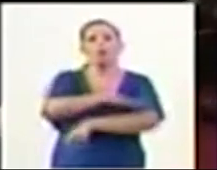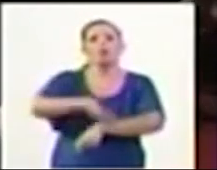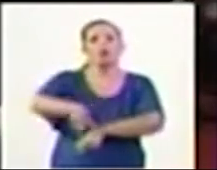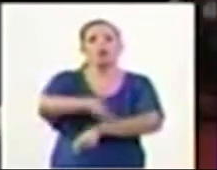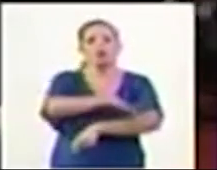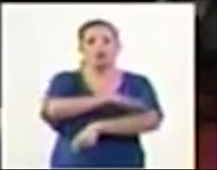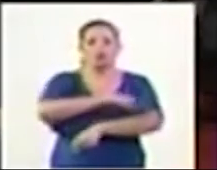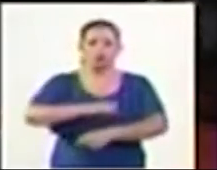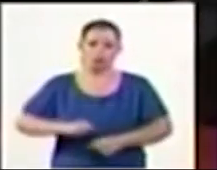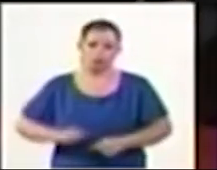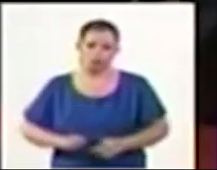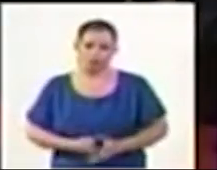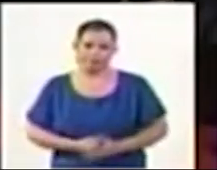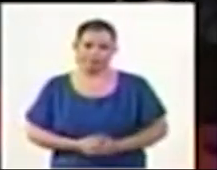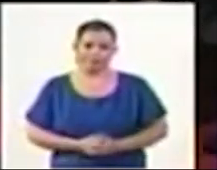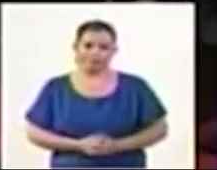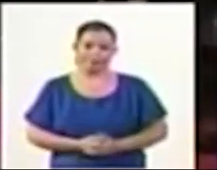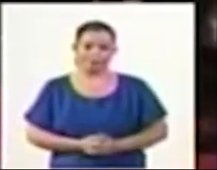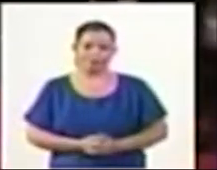Y